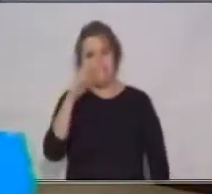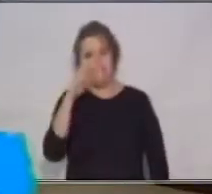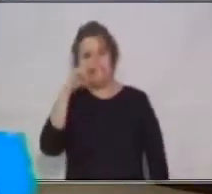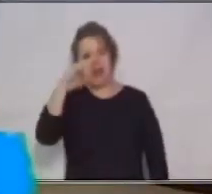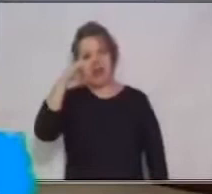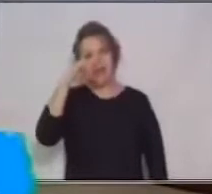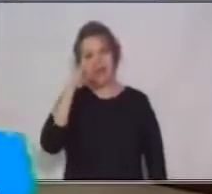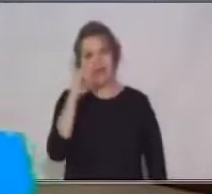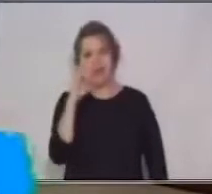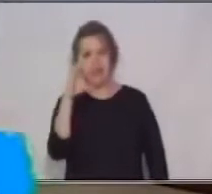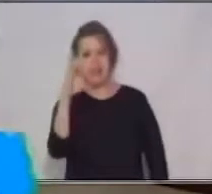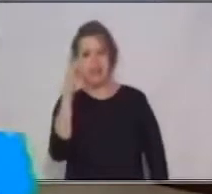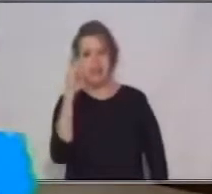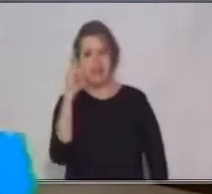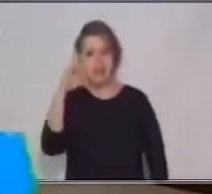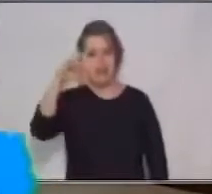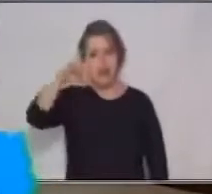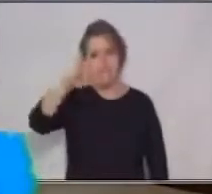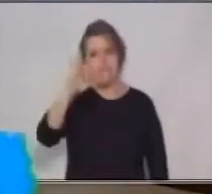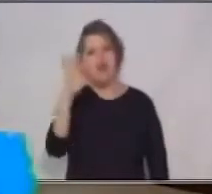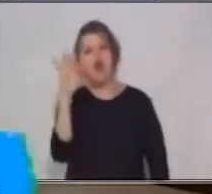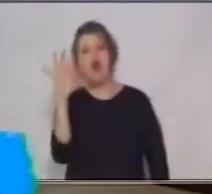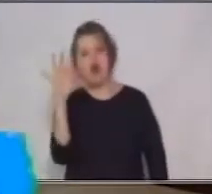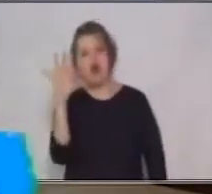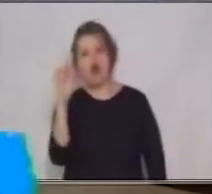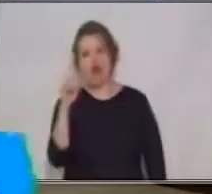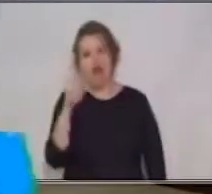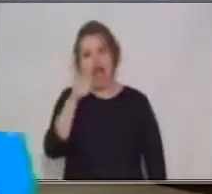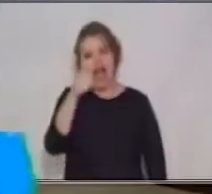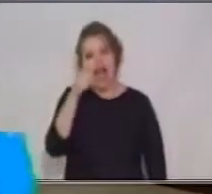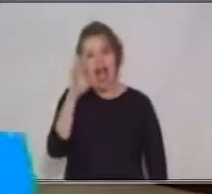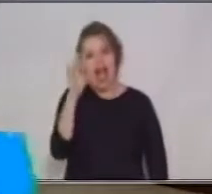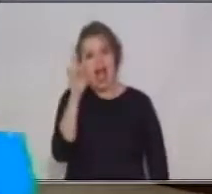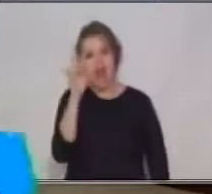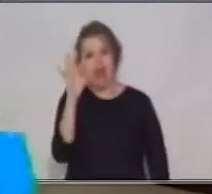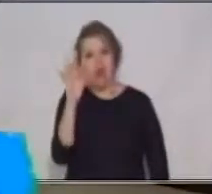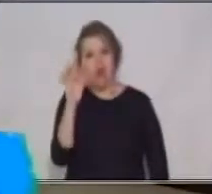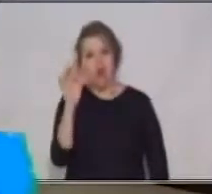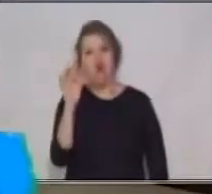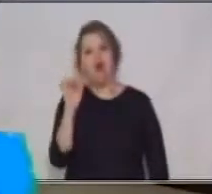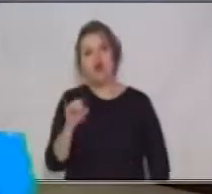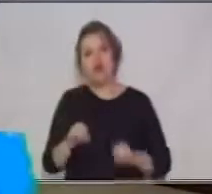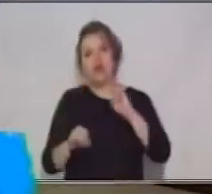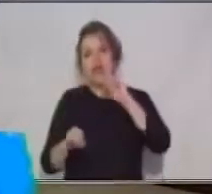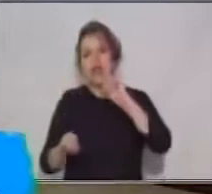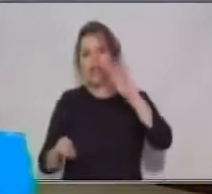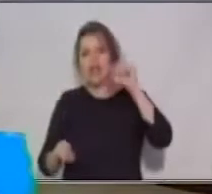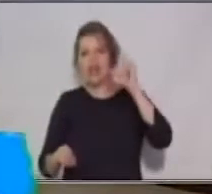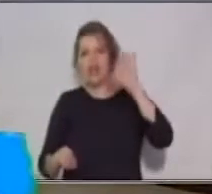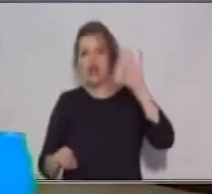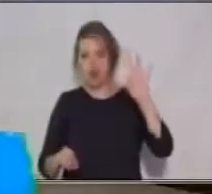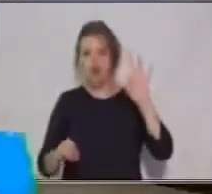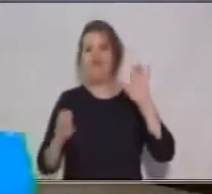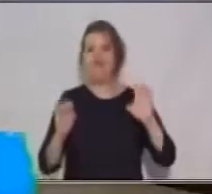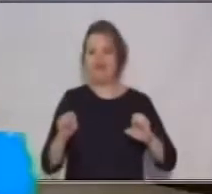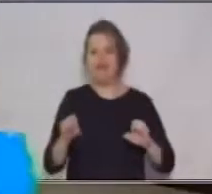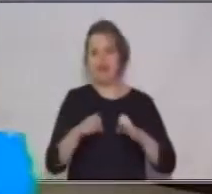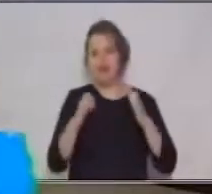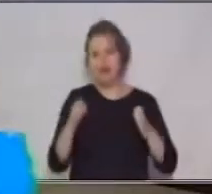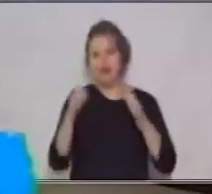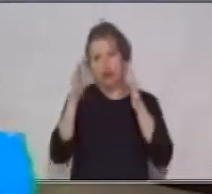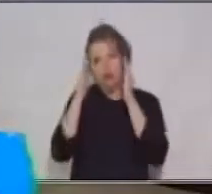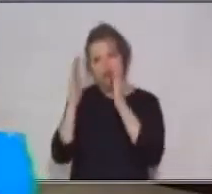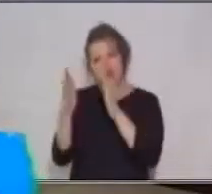el participio entonces es hado, ido y lo podemos identificar de acuerdo a esta estructura. Y aquí podemos identificar